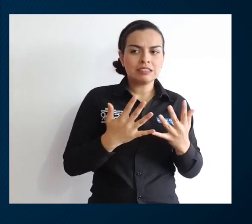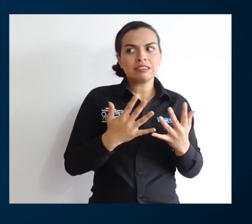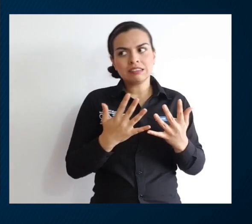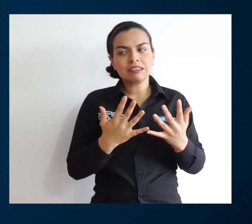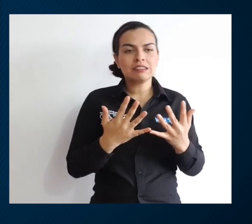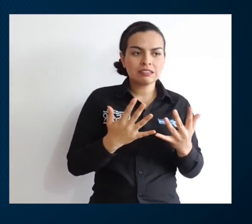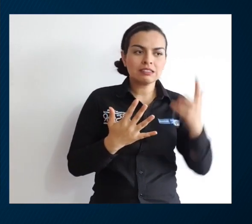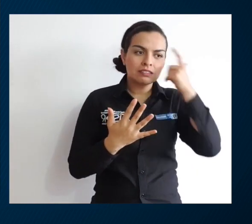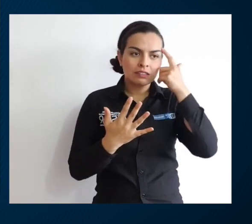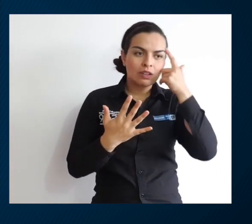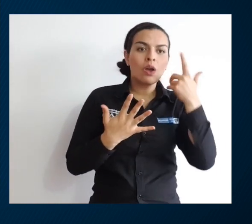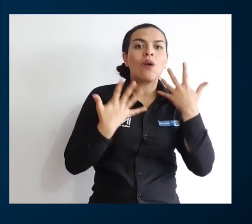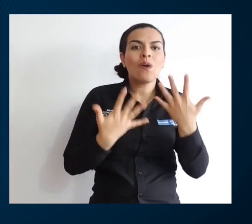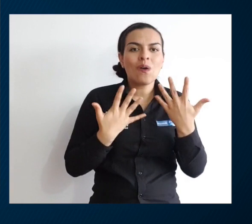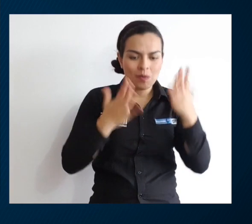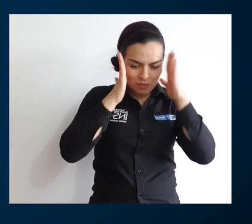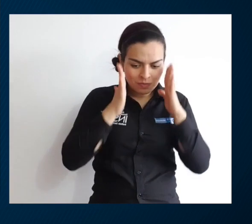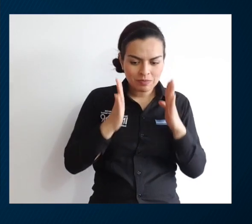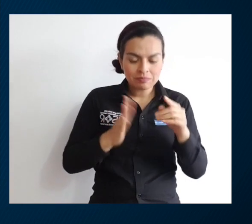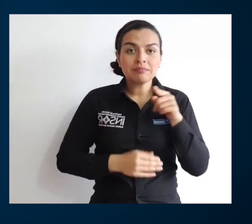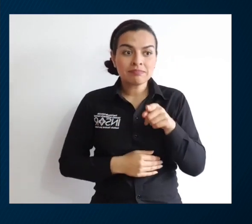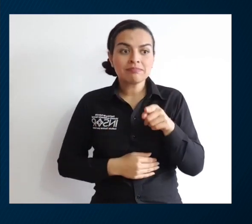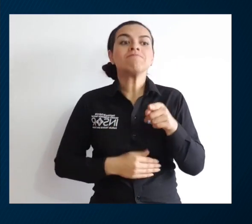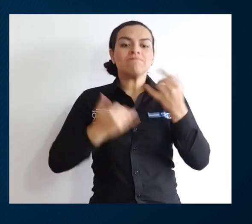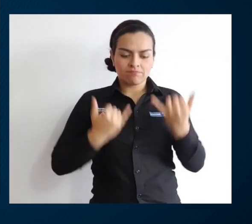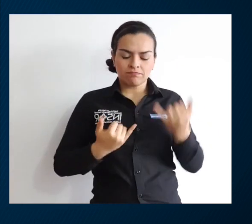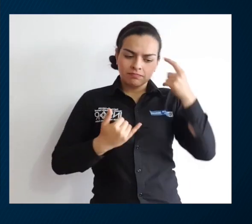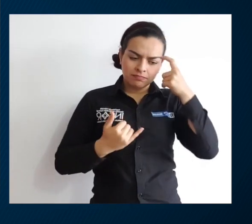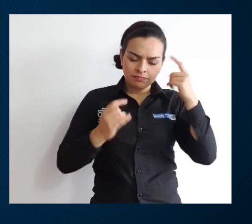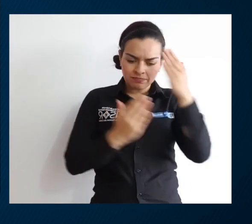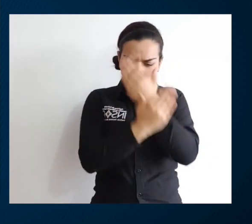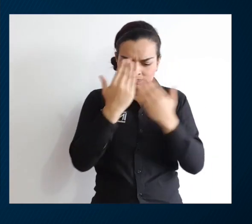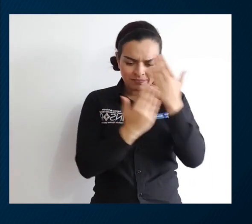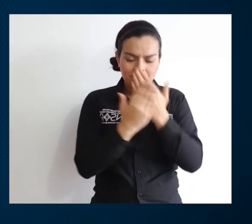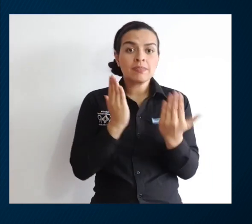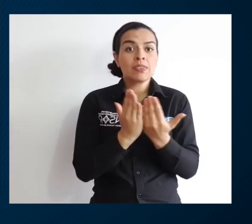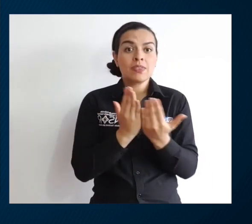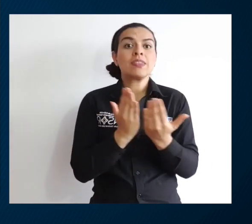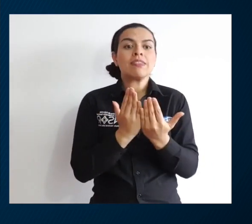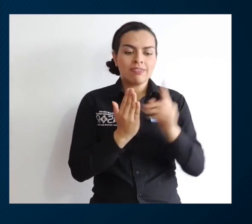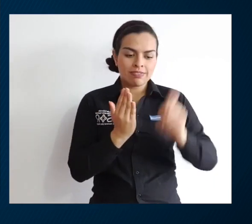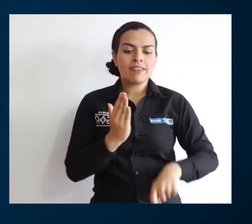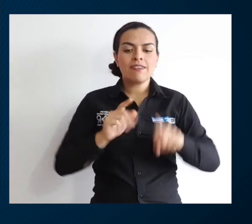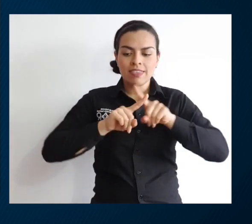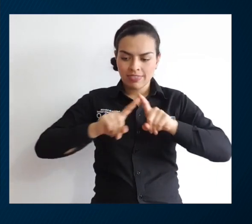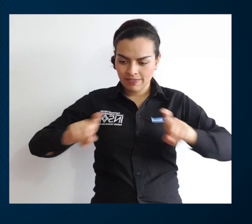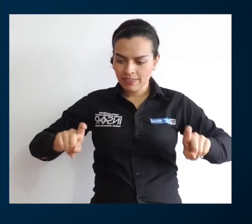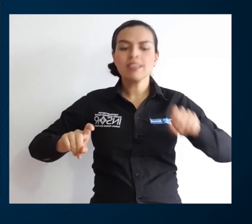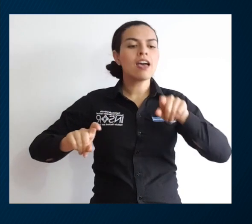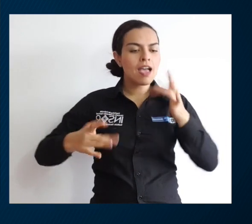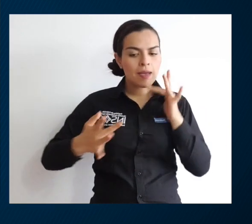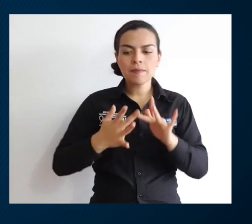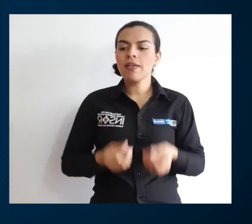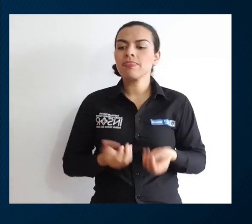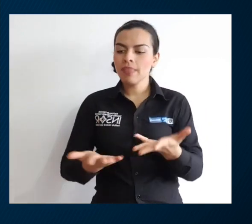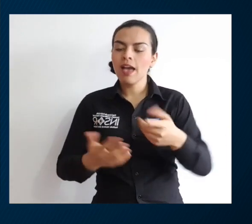zona, y por supuesto pues toda una serie de, digamos, de poblaciones heterogéneas, una población heterogénea que nos